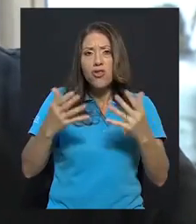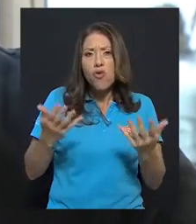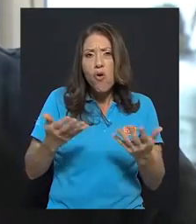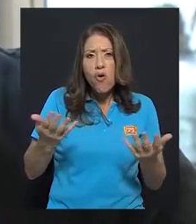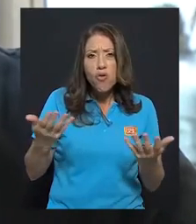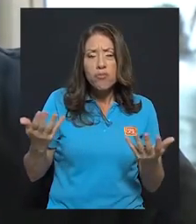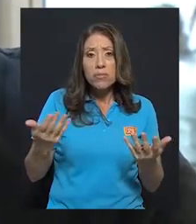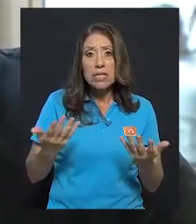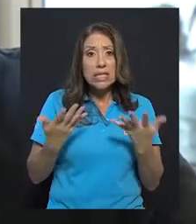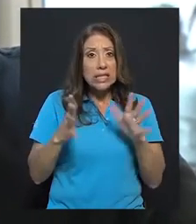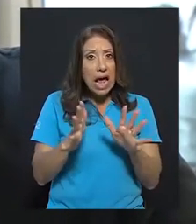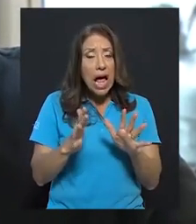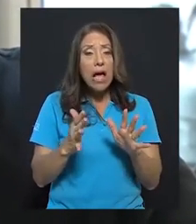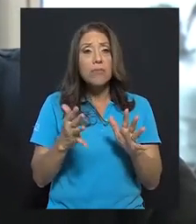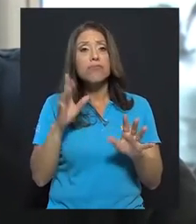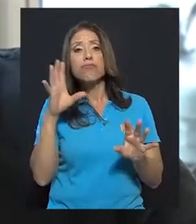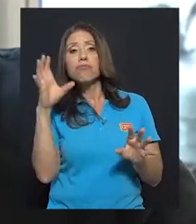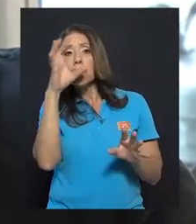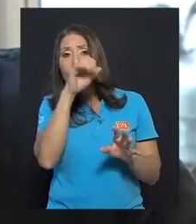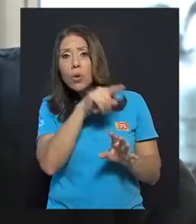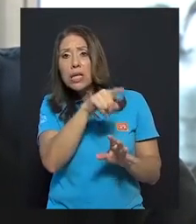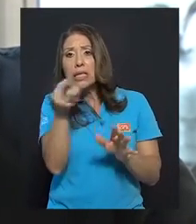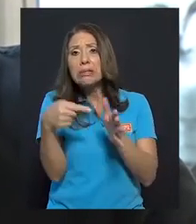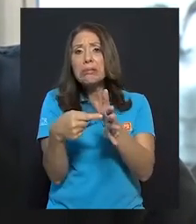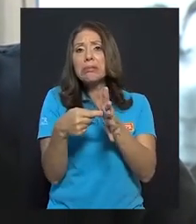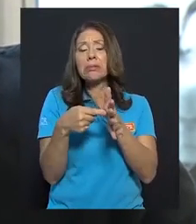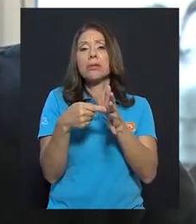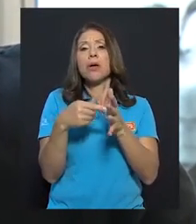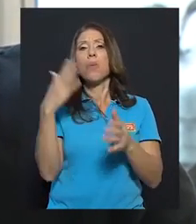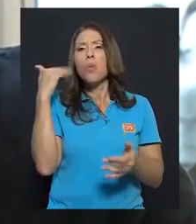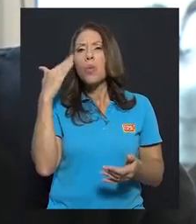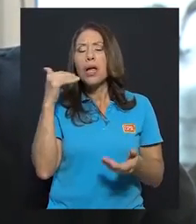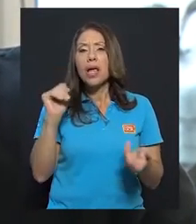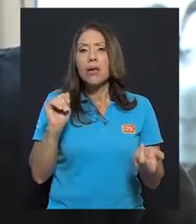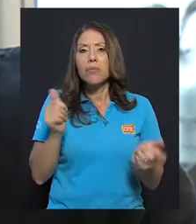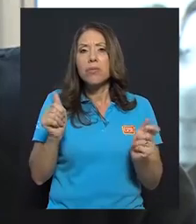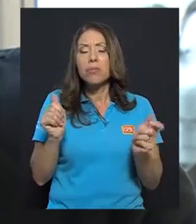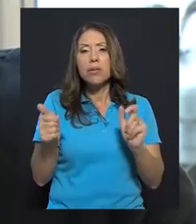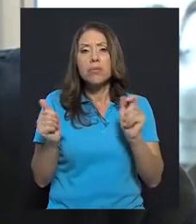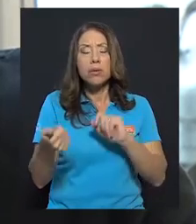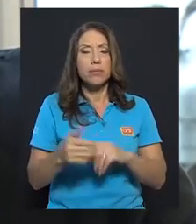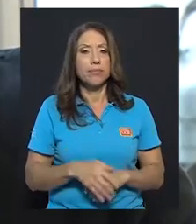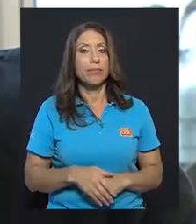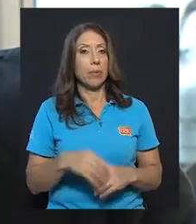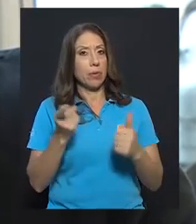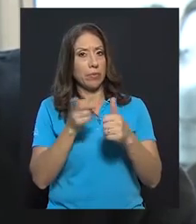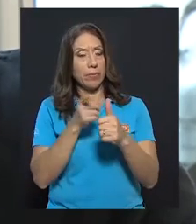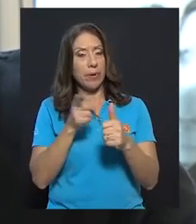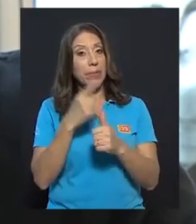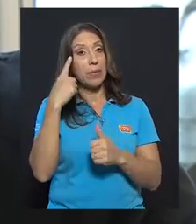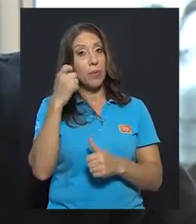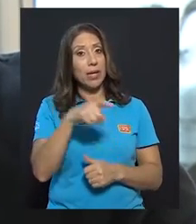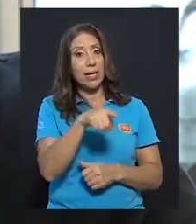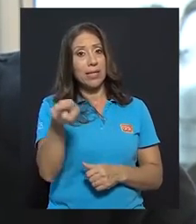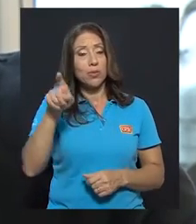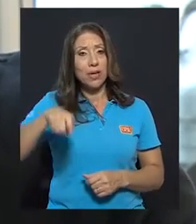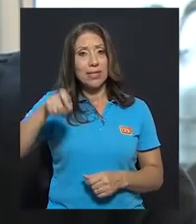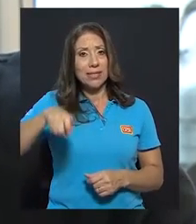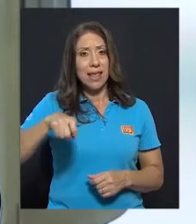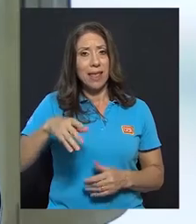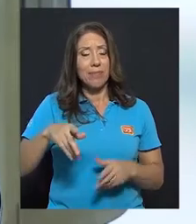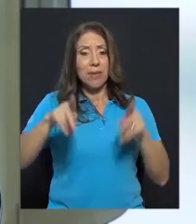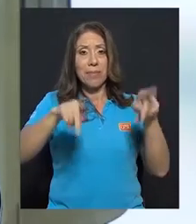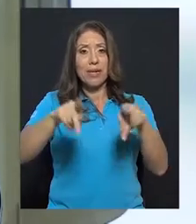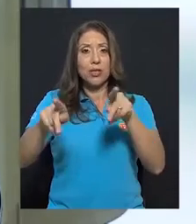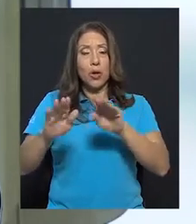información, hay una demanda percibida? ¿A qué obedece que estos cambios sucedan? Claro, obedece primeramente porque es una necesidad